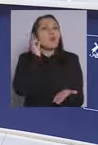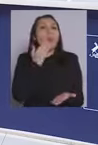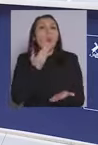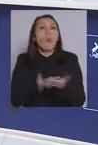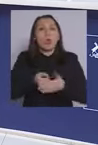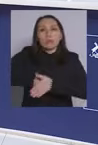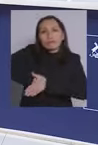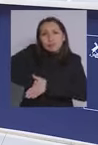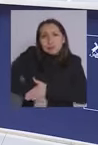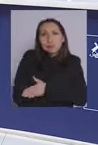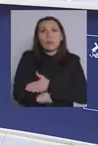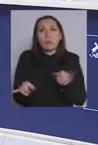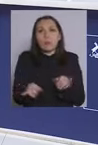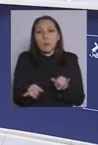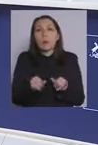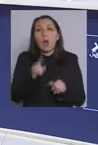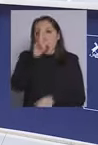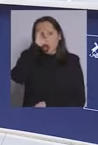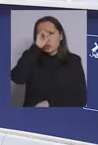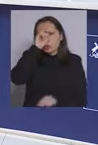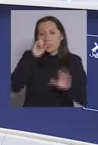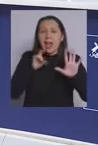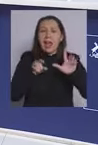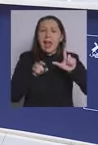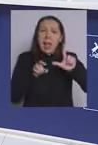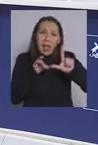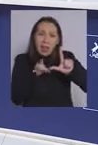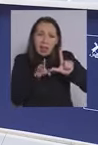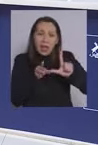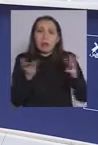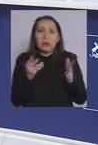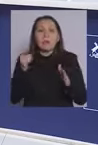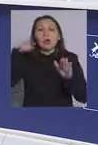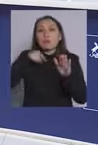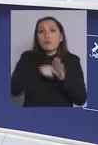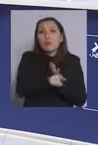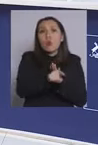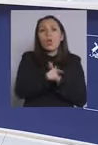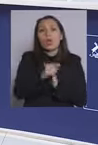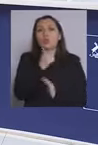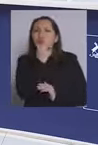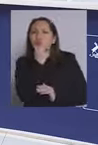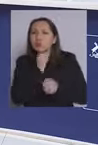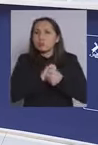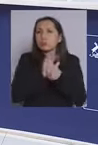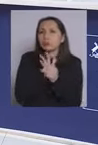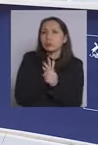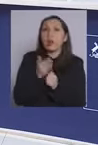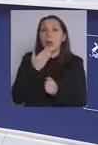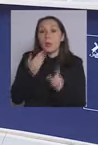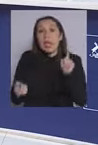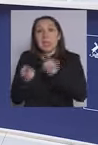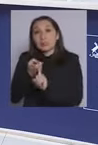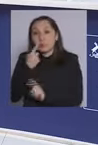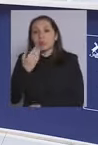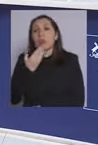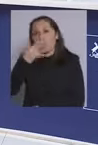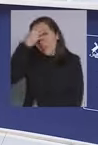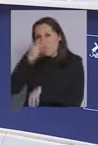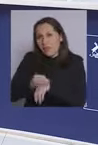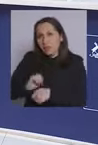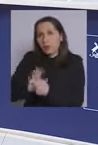daba a luz, esto en el hospital de Linares. Ella habría ingresado por sospecha de COVID-19, su marido también se encontraría contagiado. ¿Si